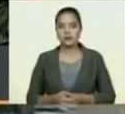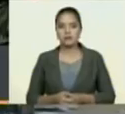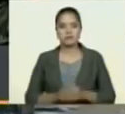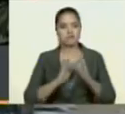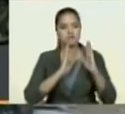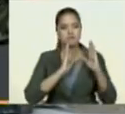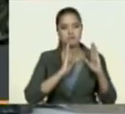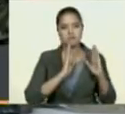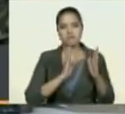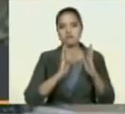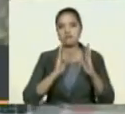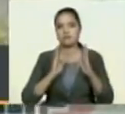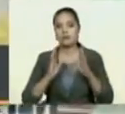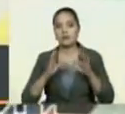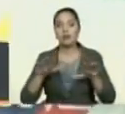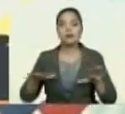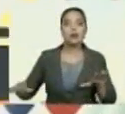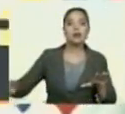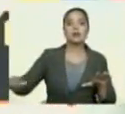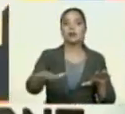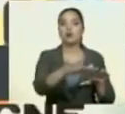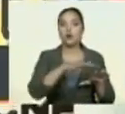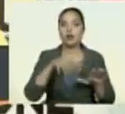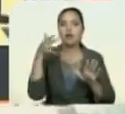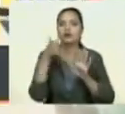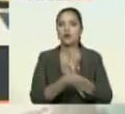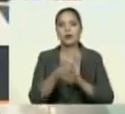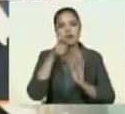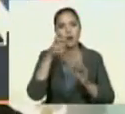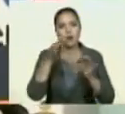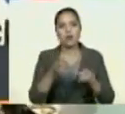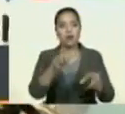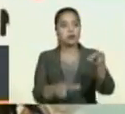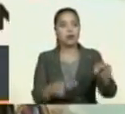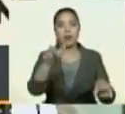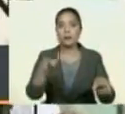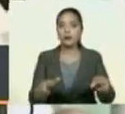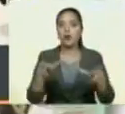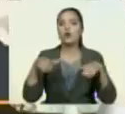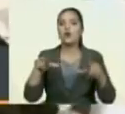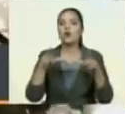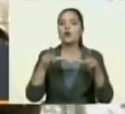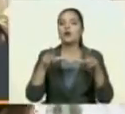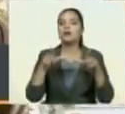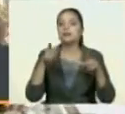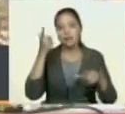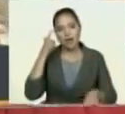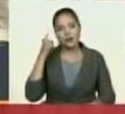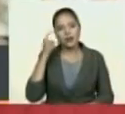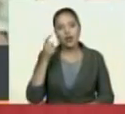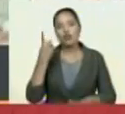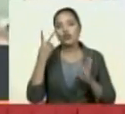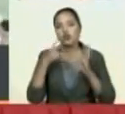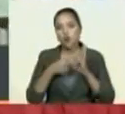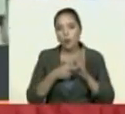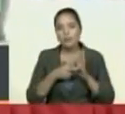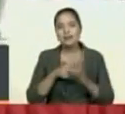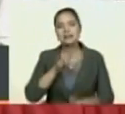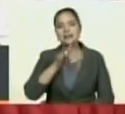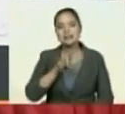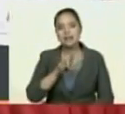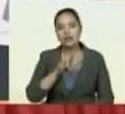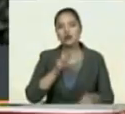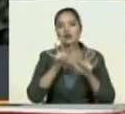estructura territorial que tenemos desde el punto de vista de seguridad ciudadana, que son los cuadrantes de paz. Tenemos 2.119 cuadrantes de